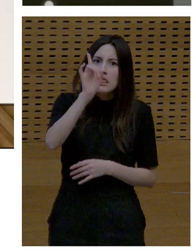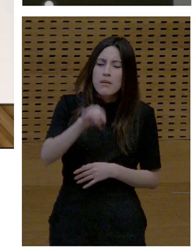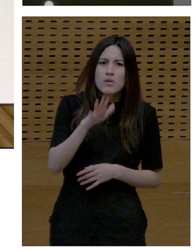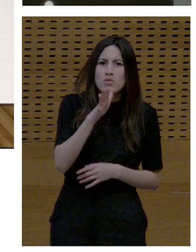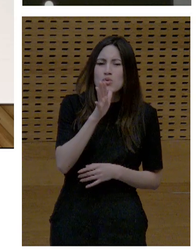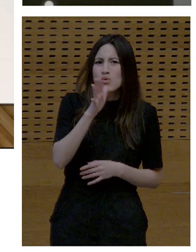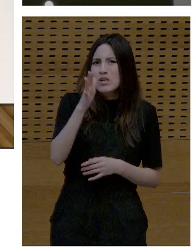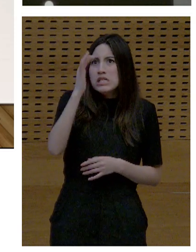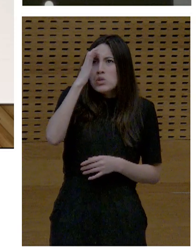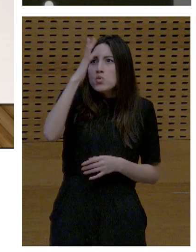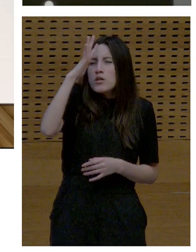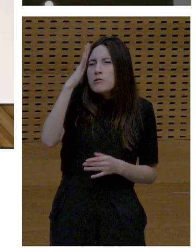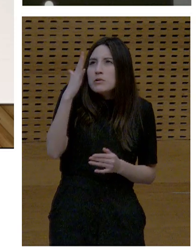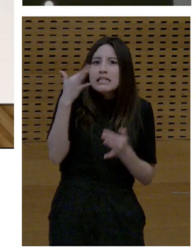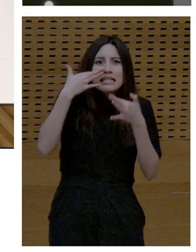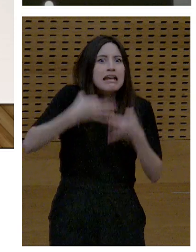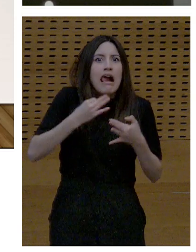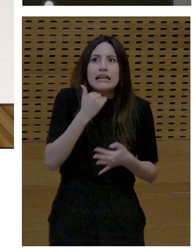como muy reales,